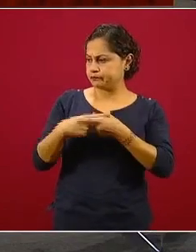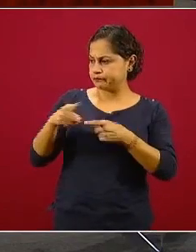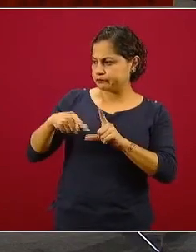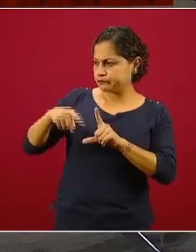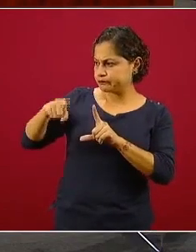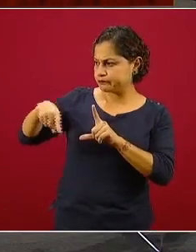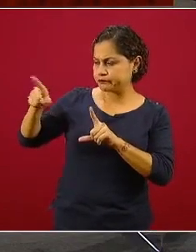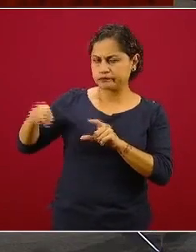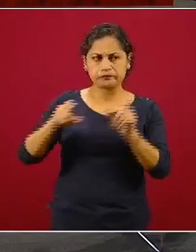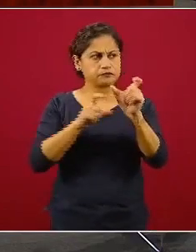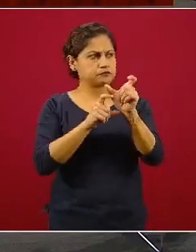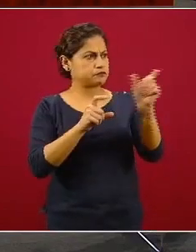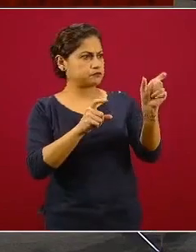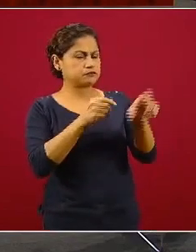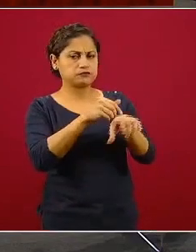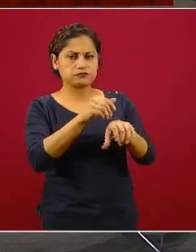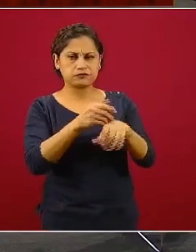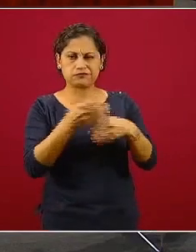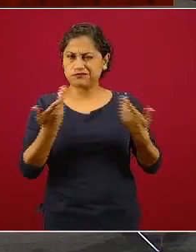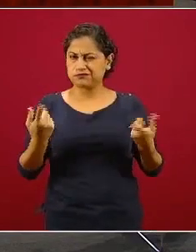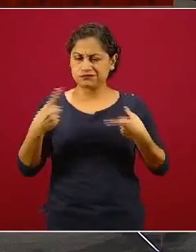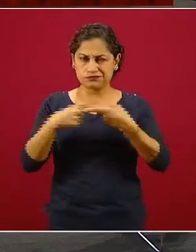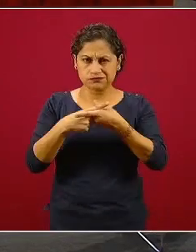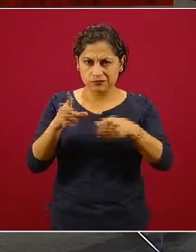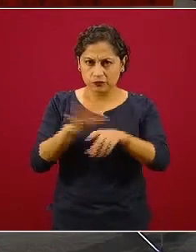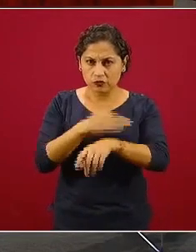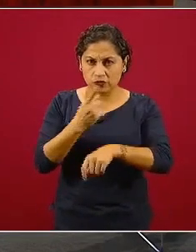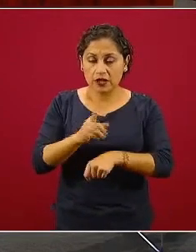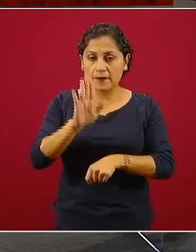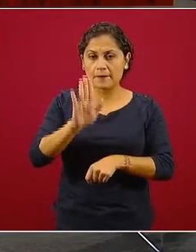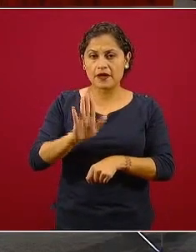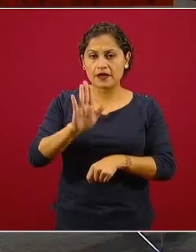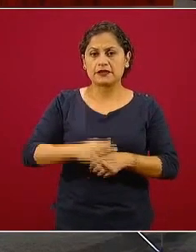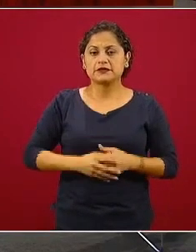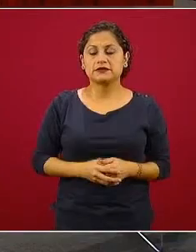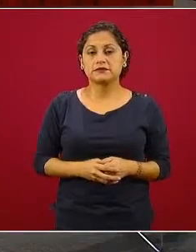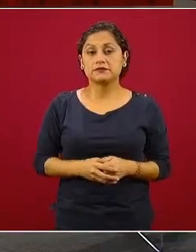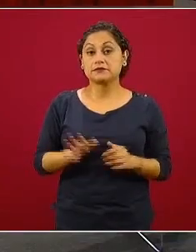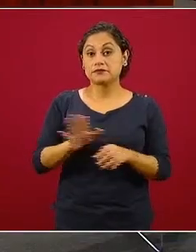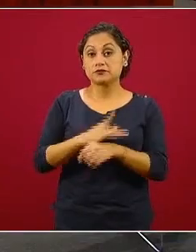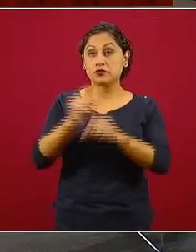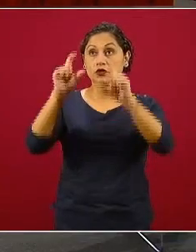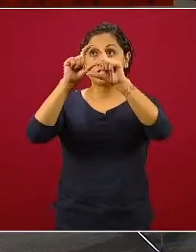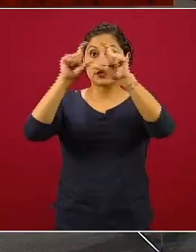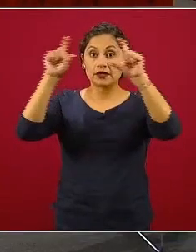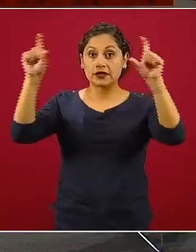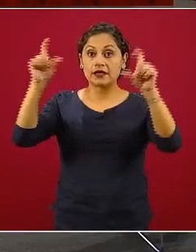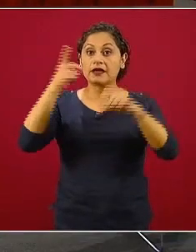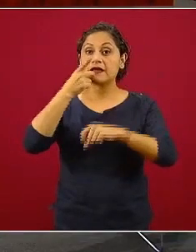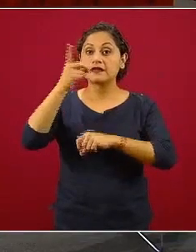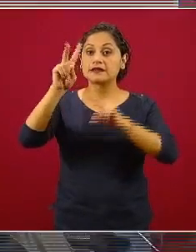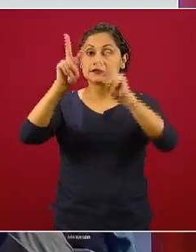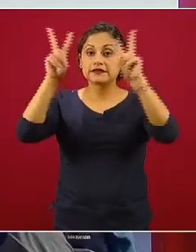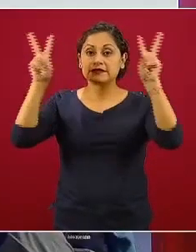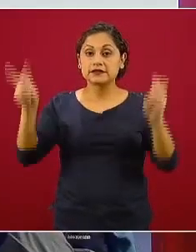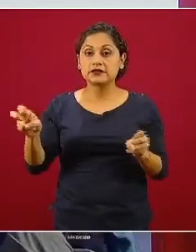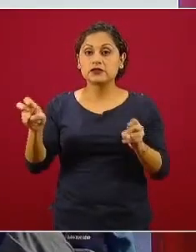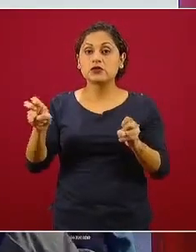los mismos datos? Porque aquí está, según dice el título, defunciones según fecha de